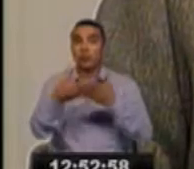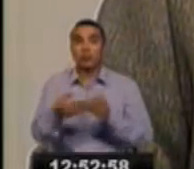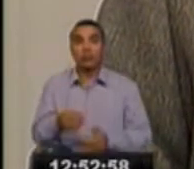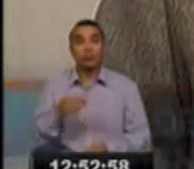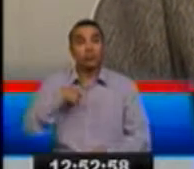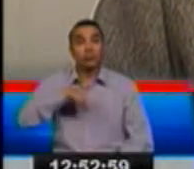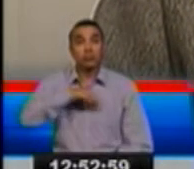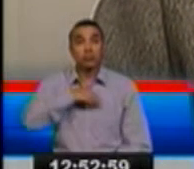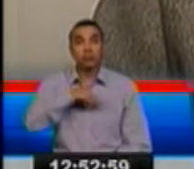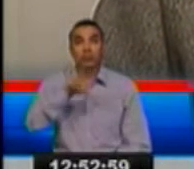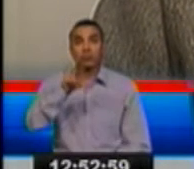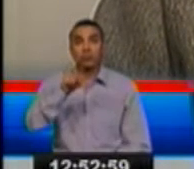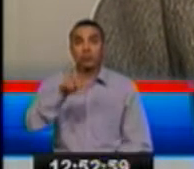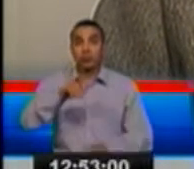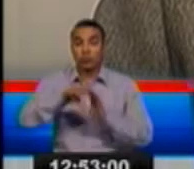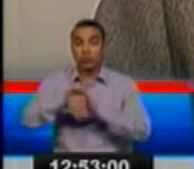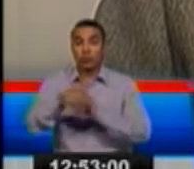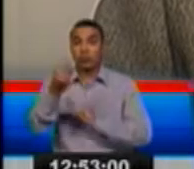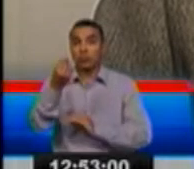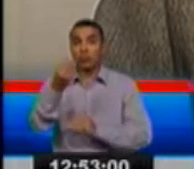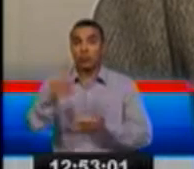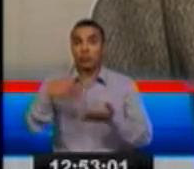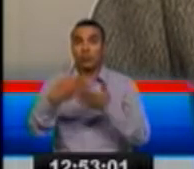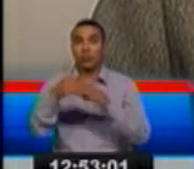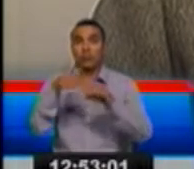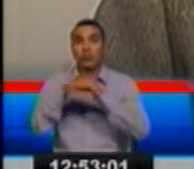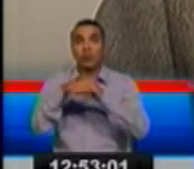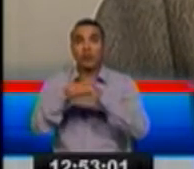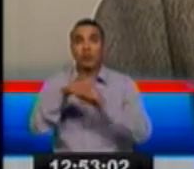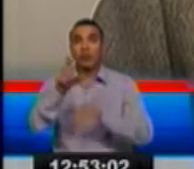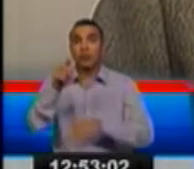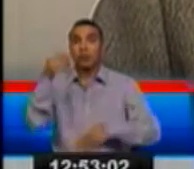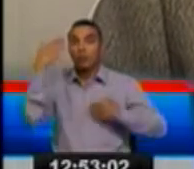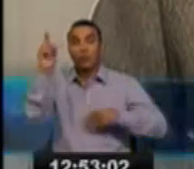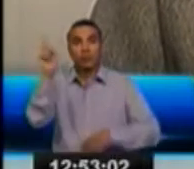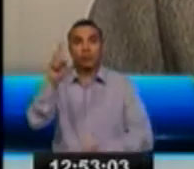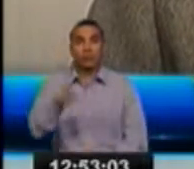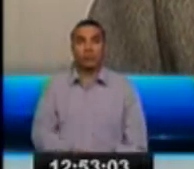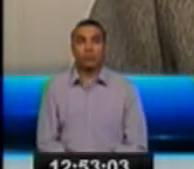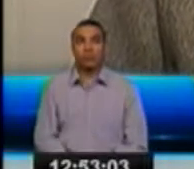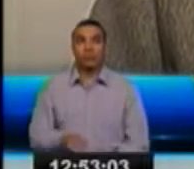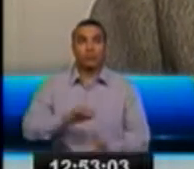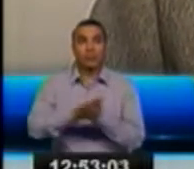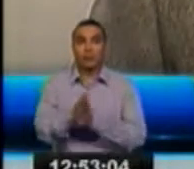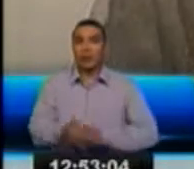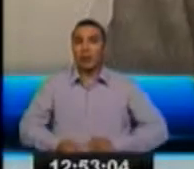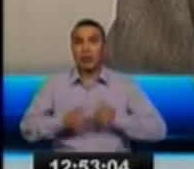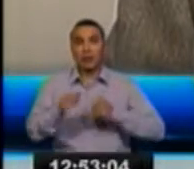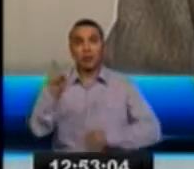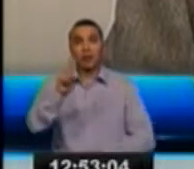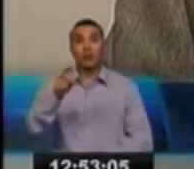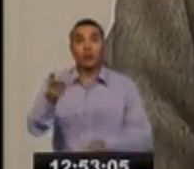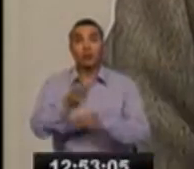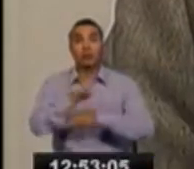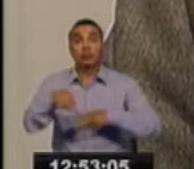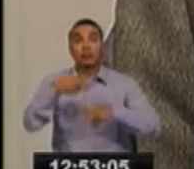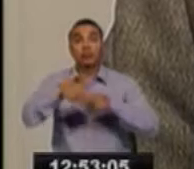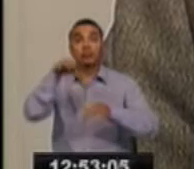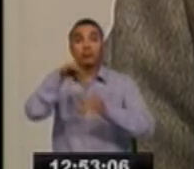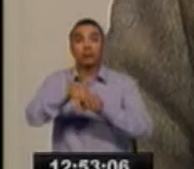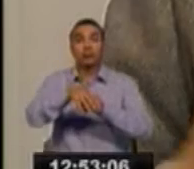ningún momento el fondo llega a la cuenta ni del partido político ni de ningún candidato. Y el Consejo Nacional